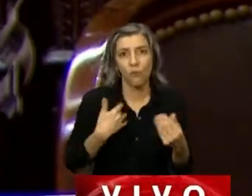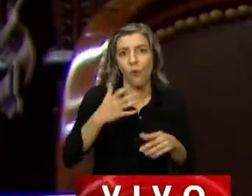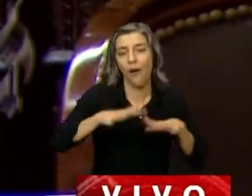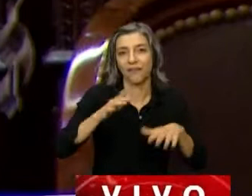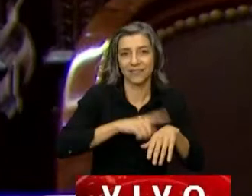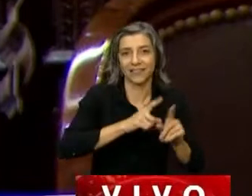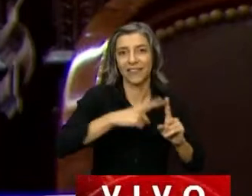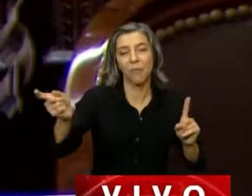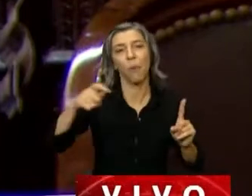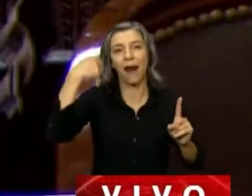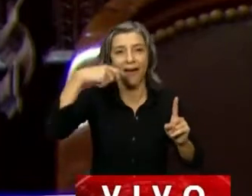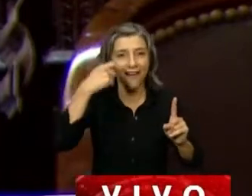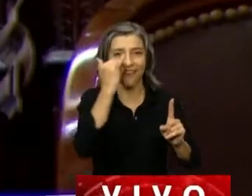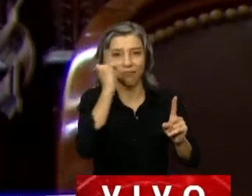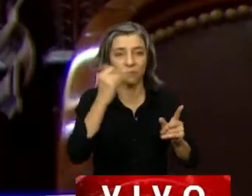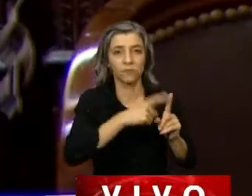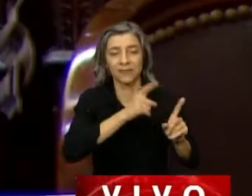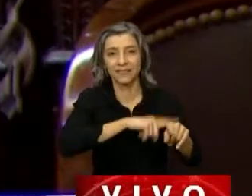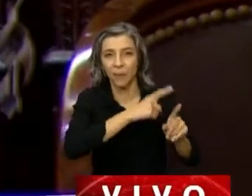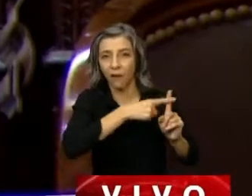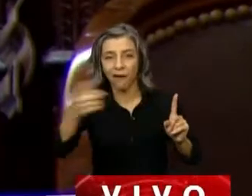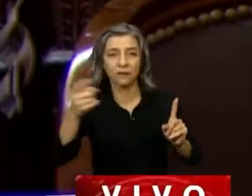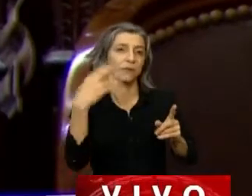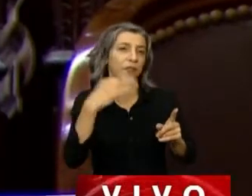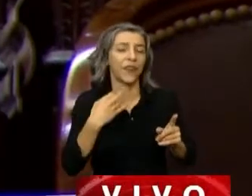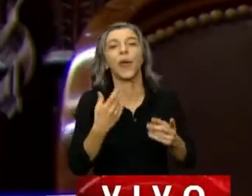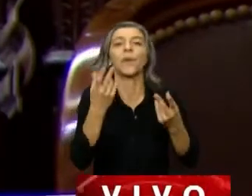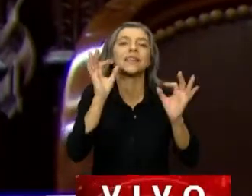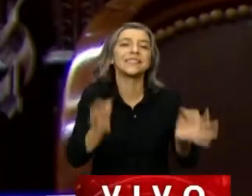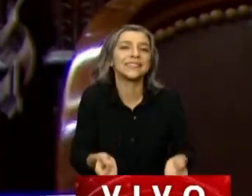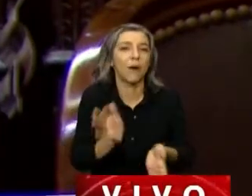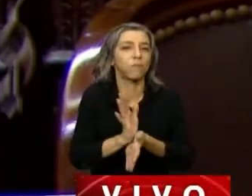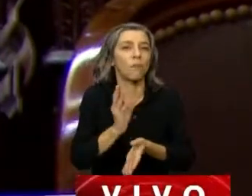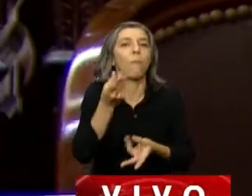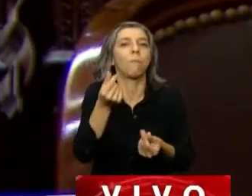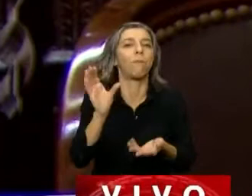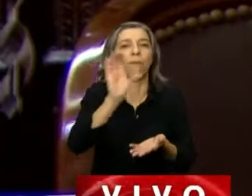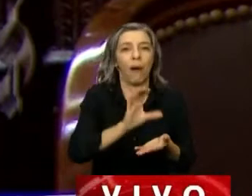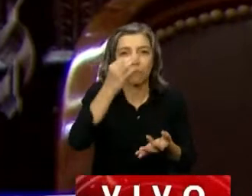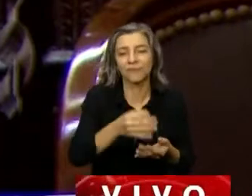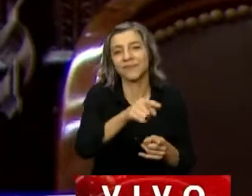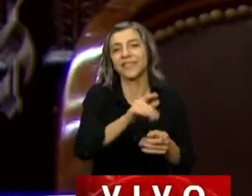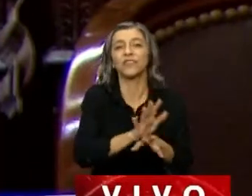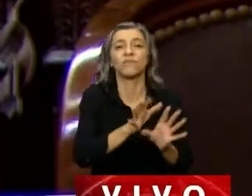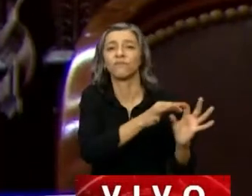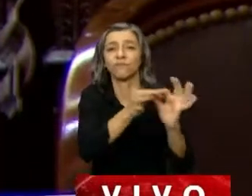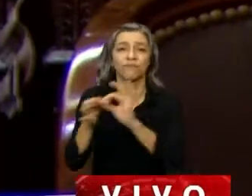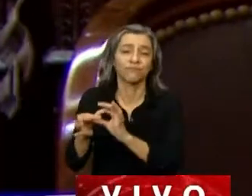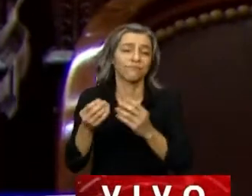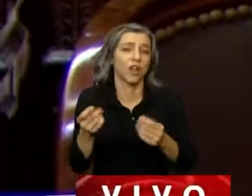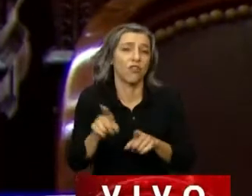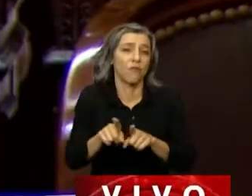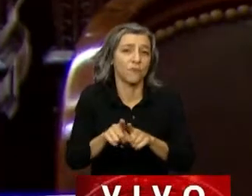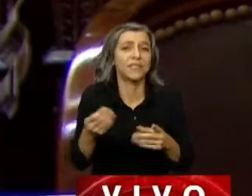documental. Entonces digo, acá hay cuestiones también que tienen que ver con la práctica de las distintas artes, de las distintas acciones que tienen que ver con